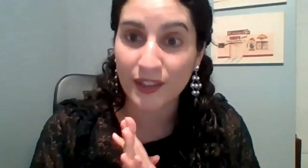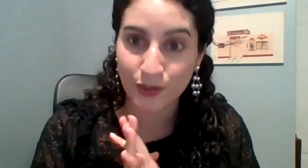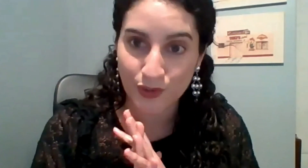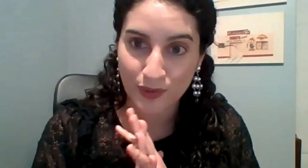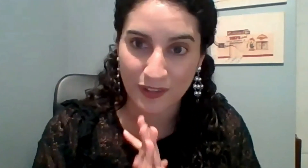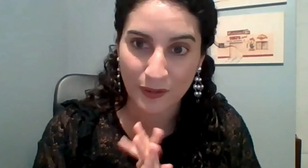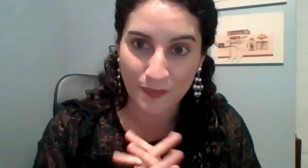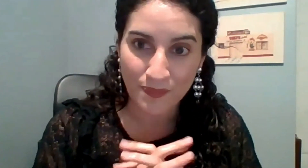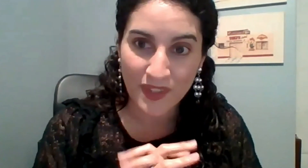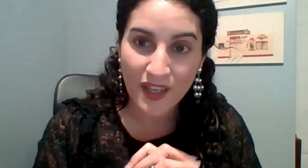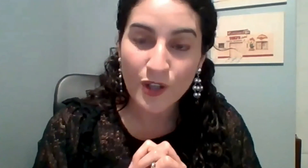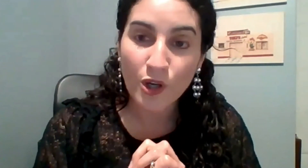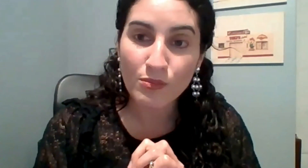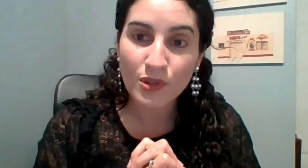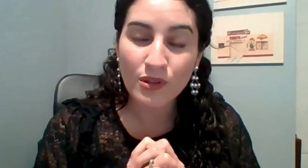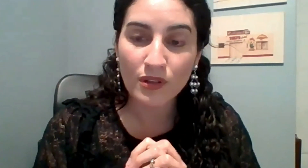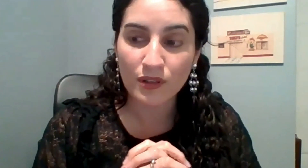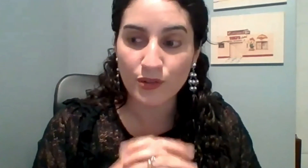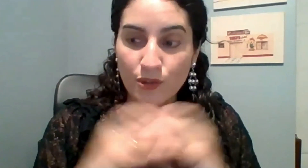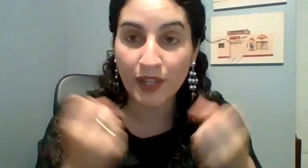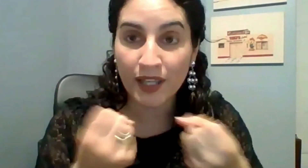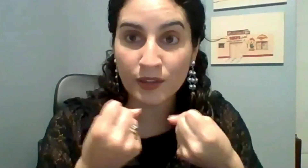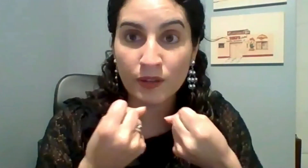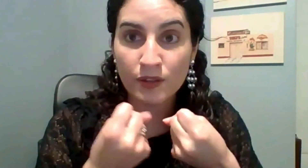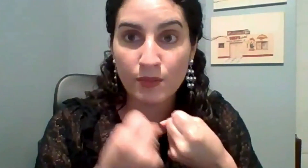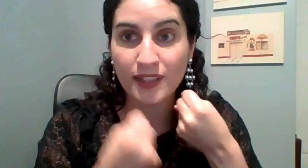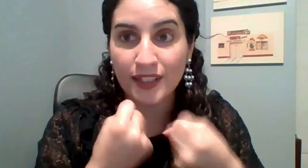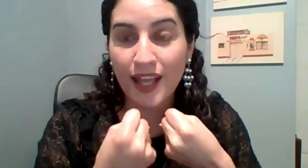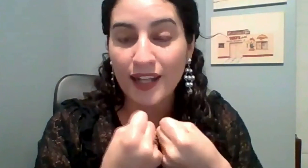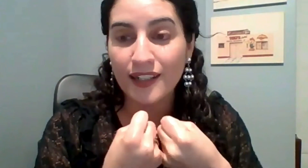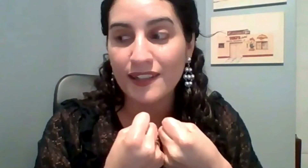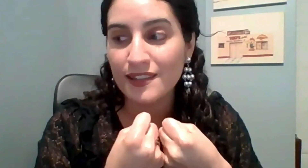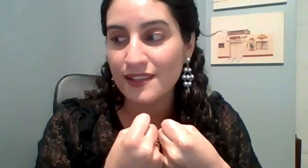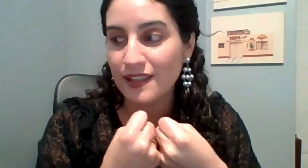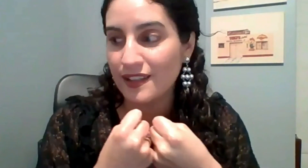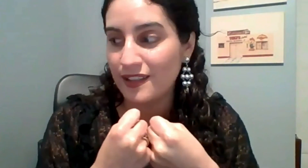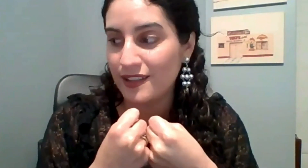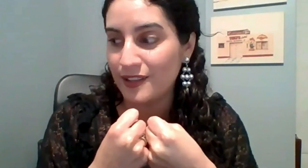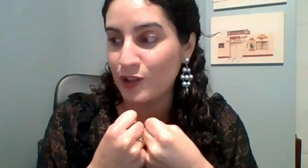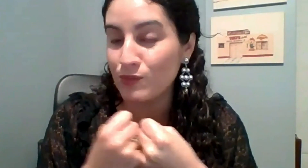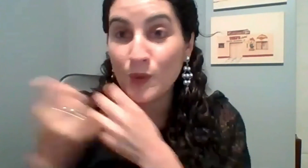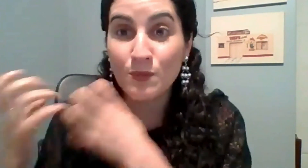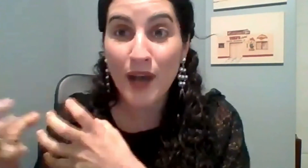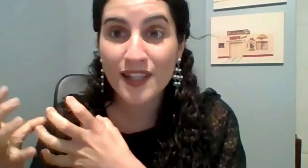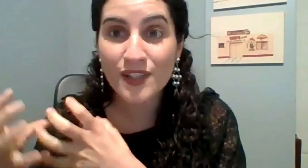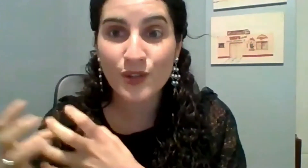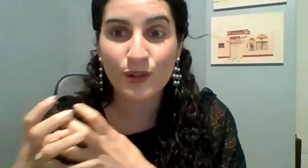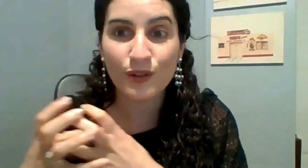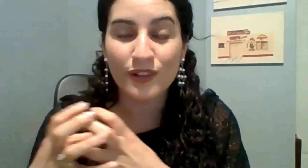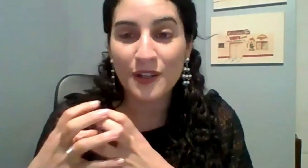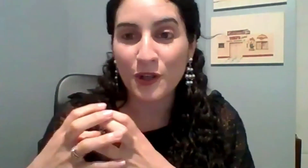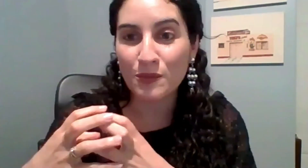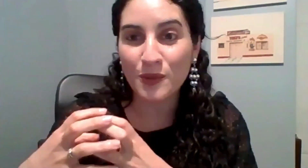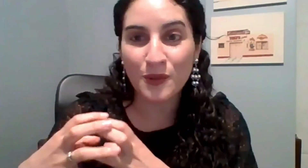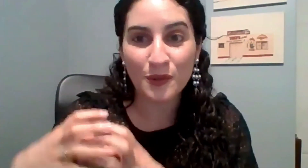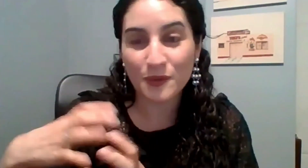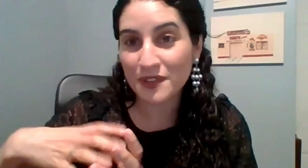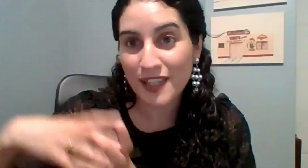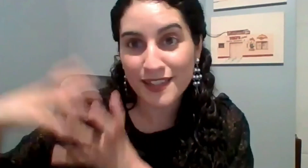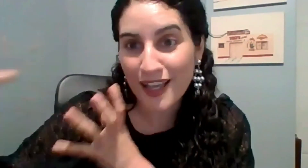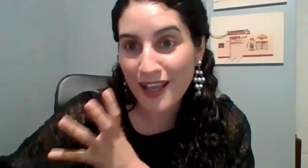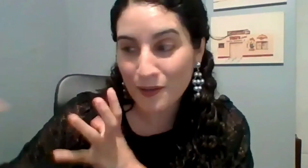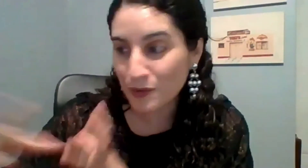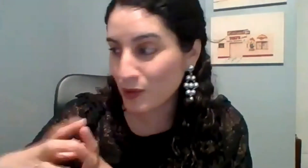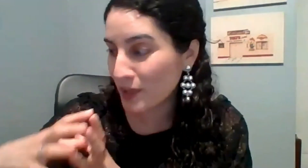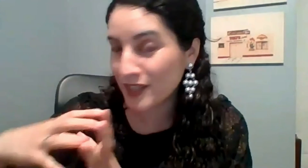en objetos, ¿no? Cómo los objetos materiales, como un vaso, como